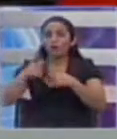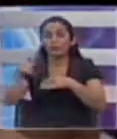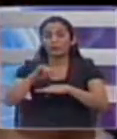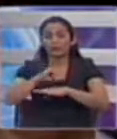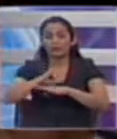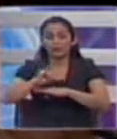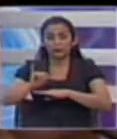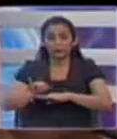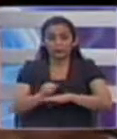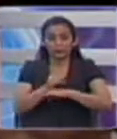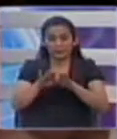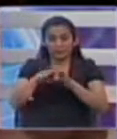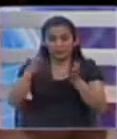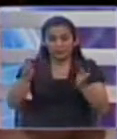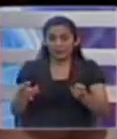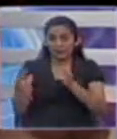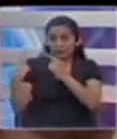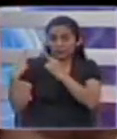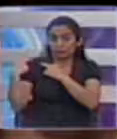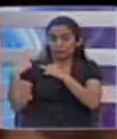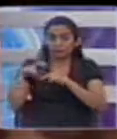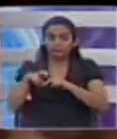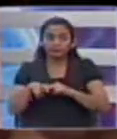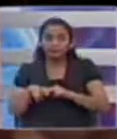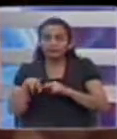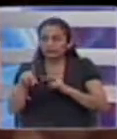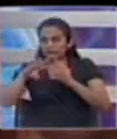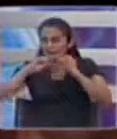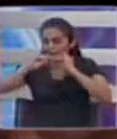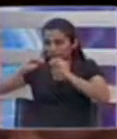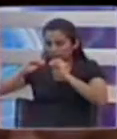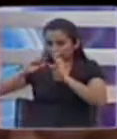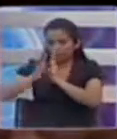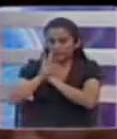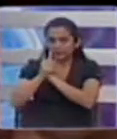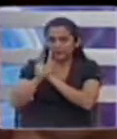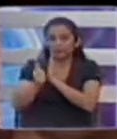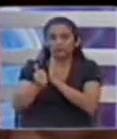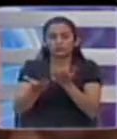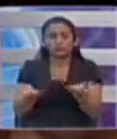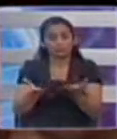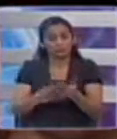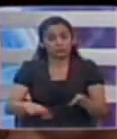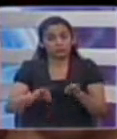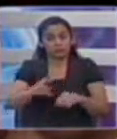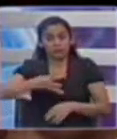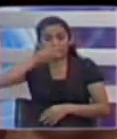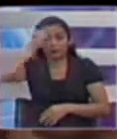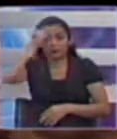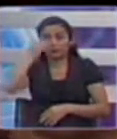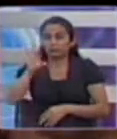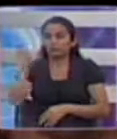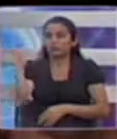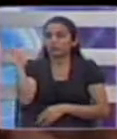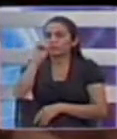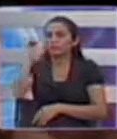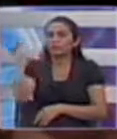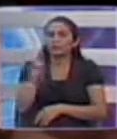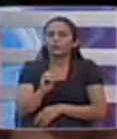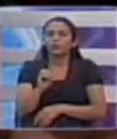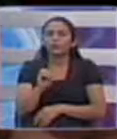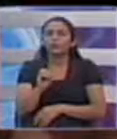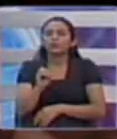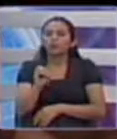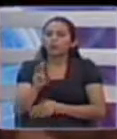voto. Pues es de vital importancia. Sabemos que casi el 90% de miembros